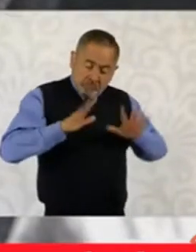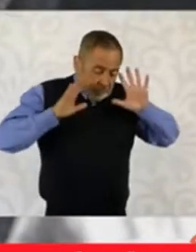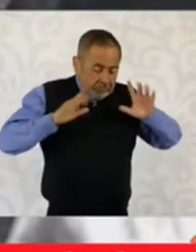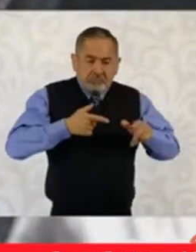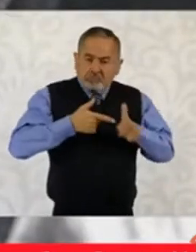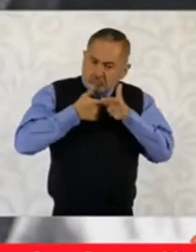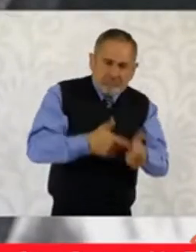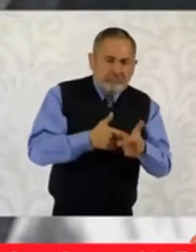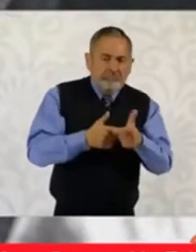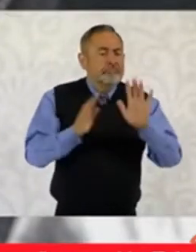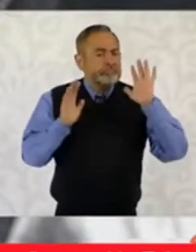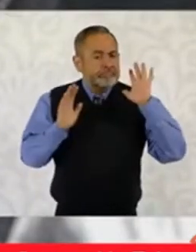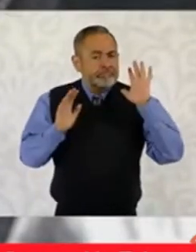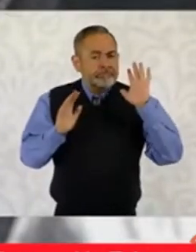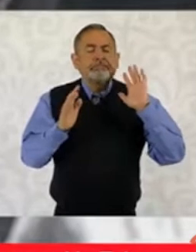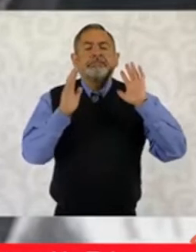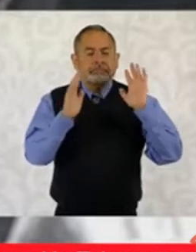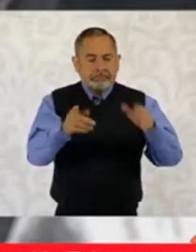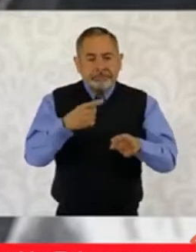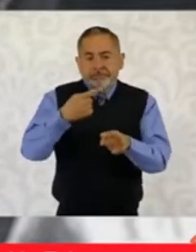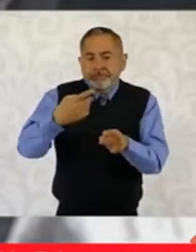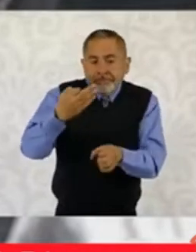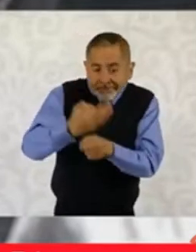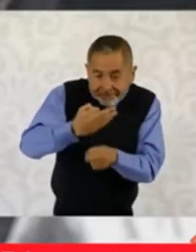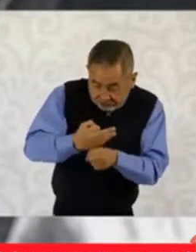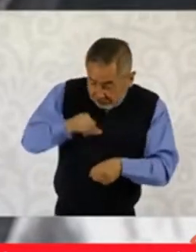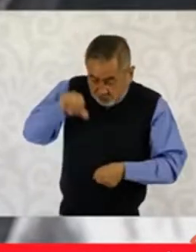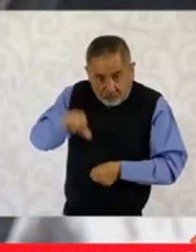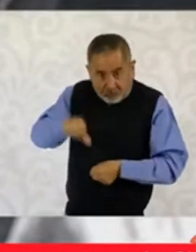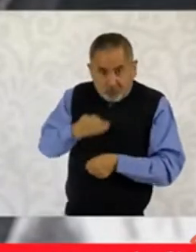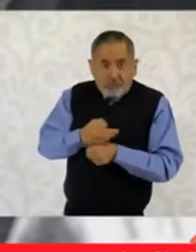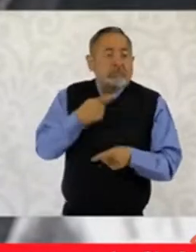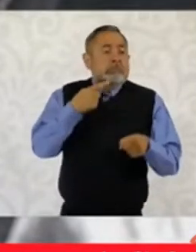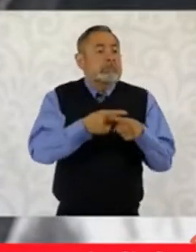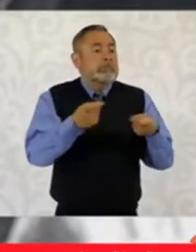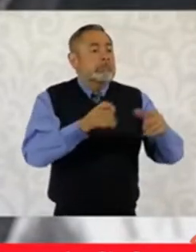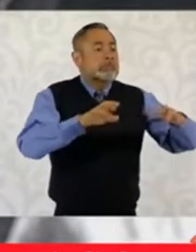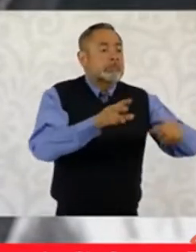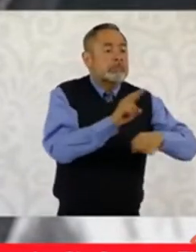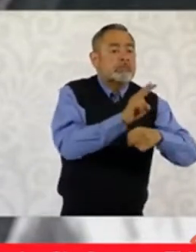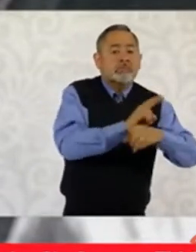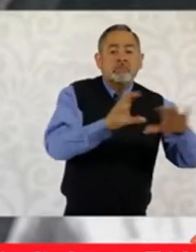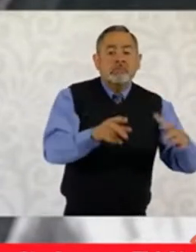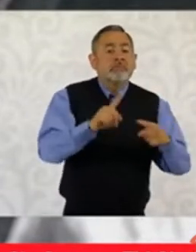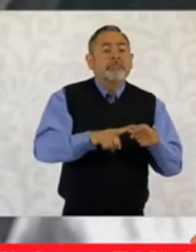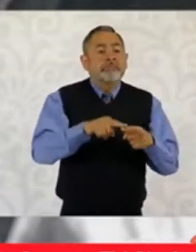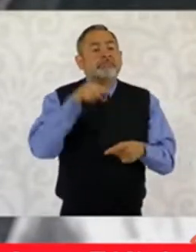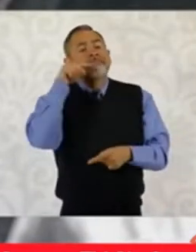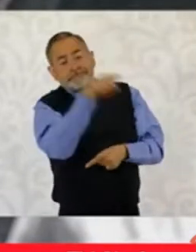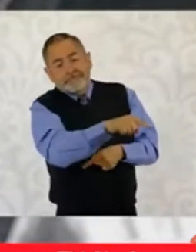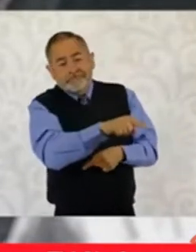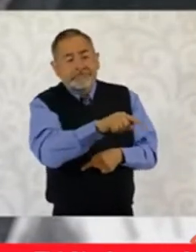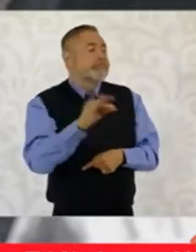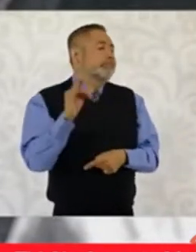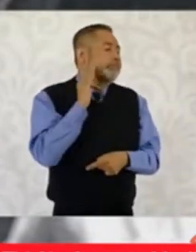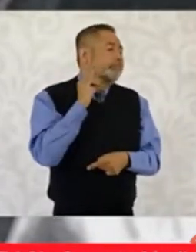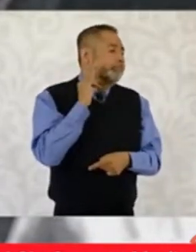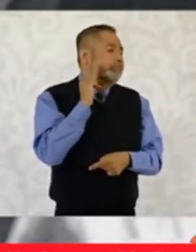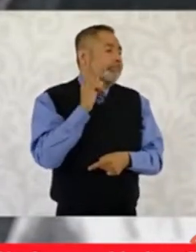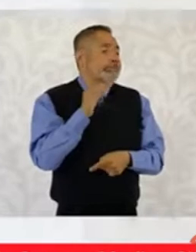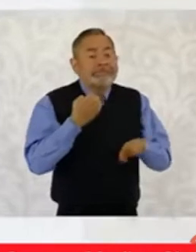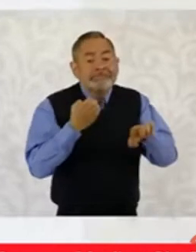Repito, hasta ahora, quien sigue teniendo el control de ese predio es la Fiscalía Estatal de